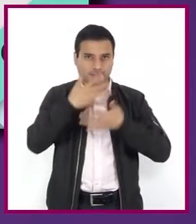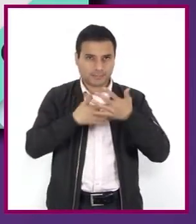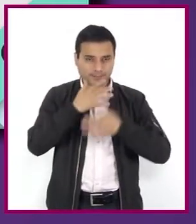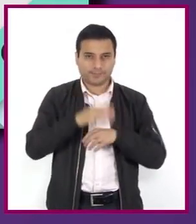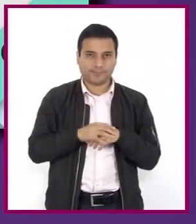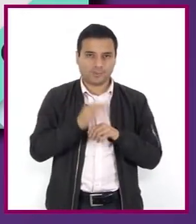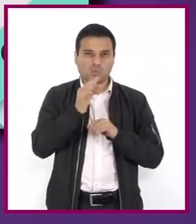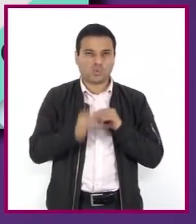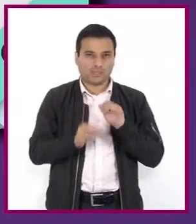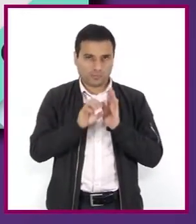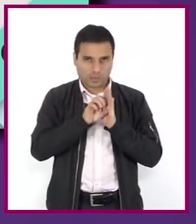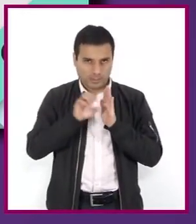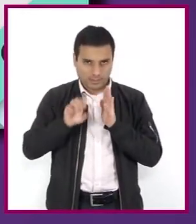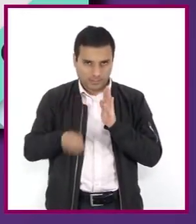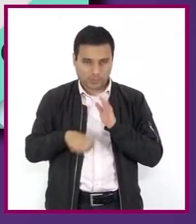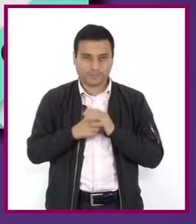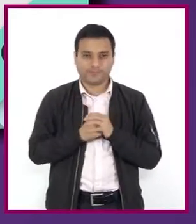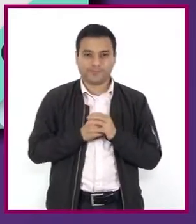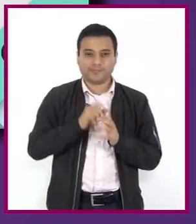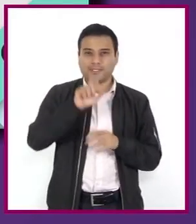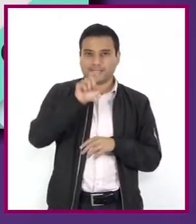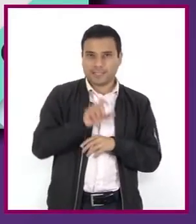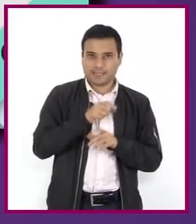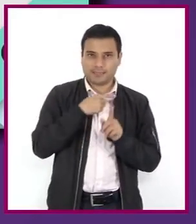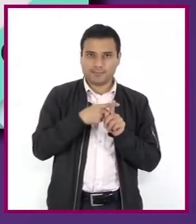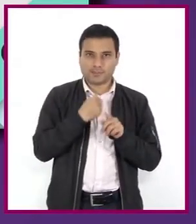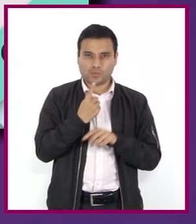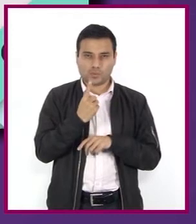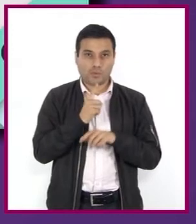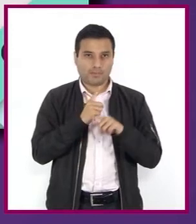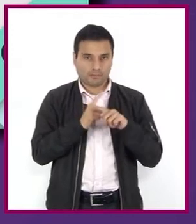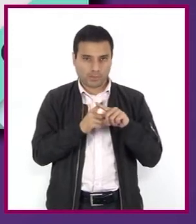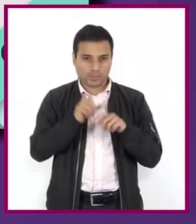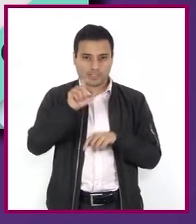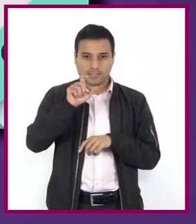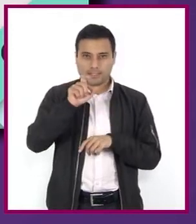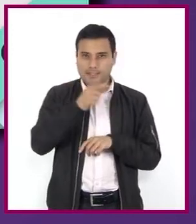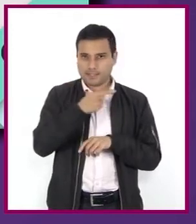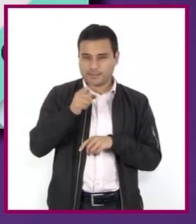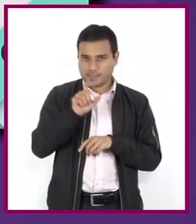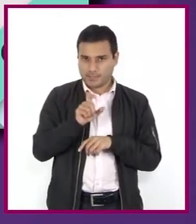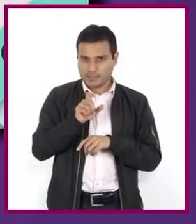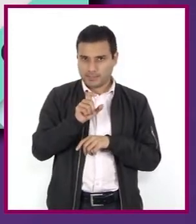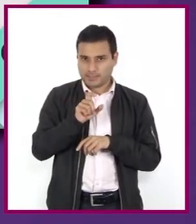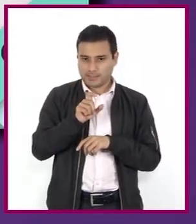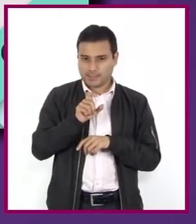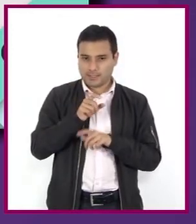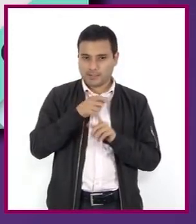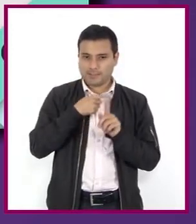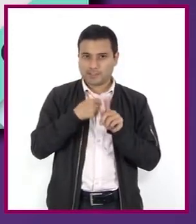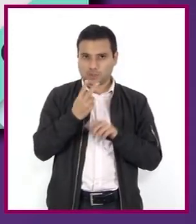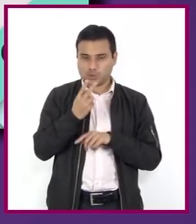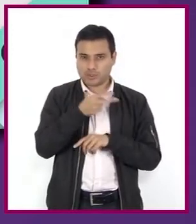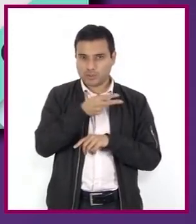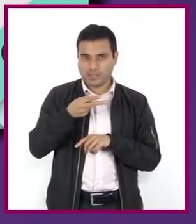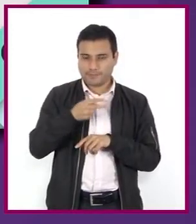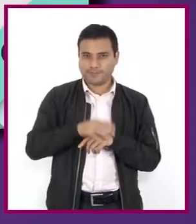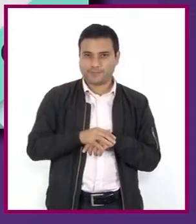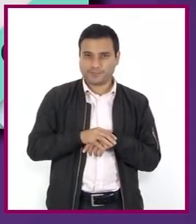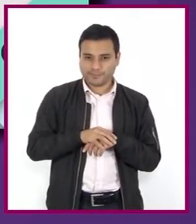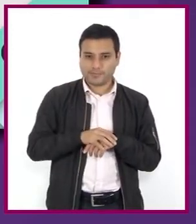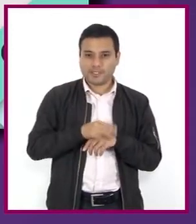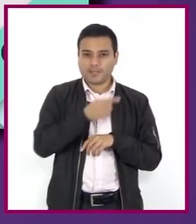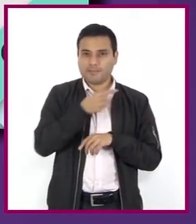como último ejemplo, x más 1, que multiplica a x negativa más 2, de donde se obtiene x